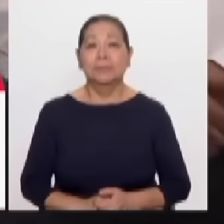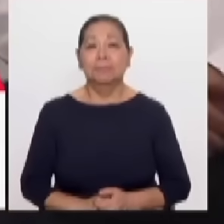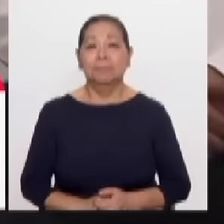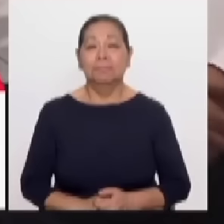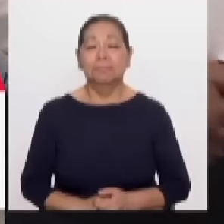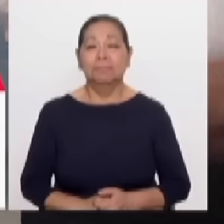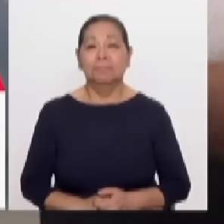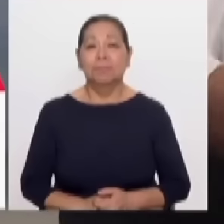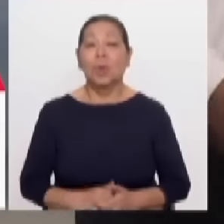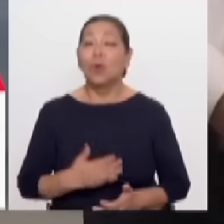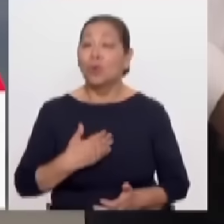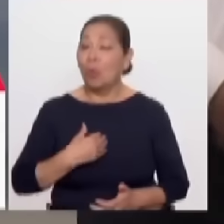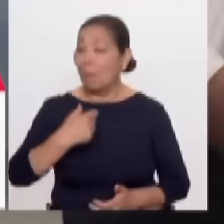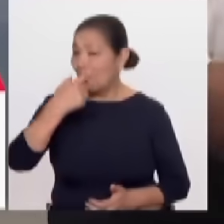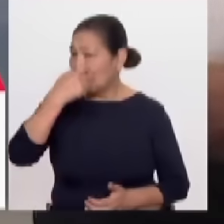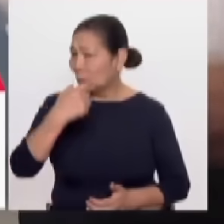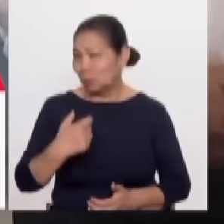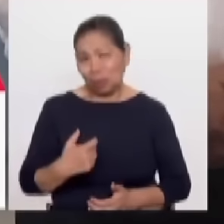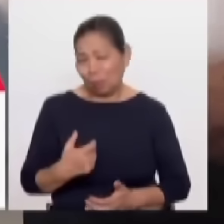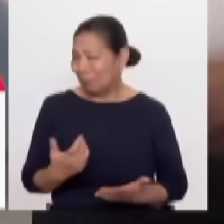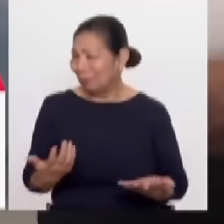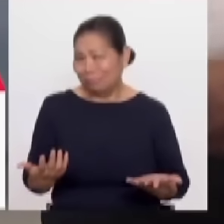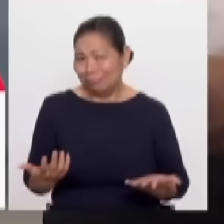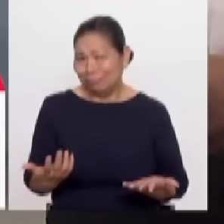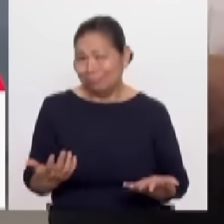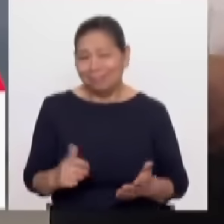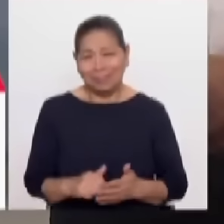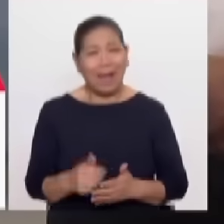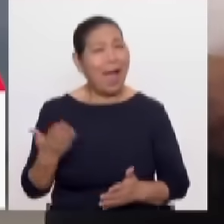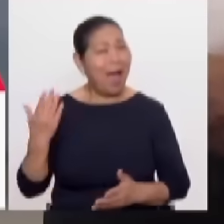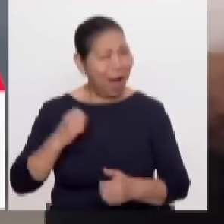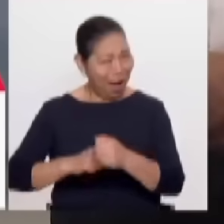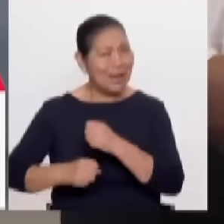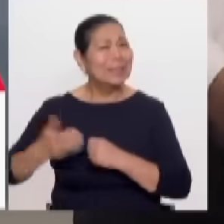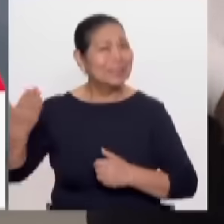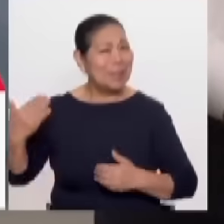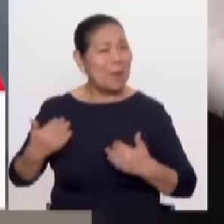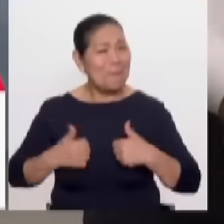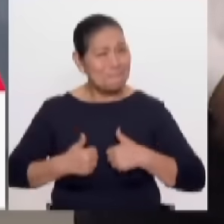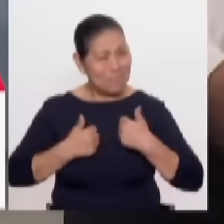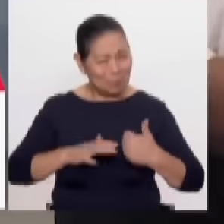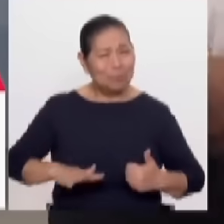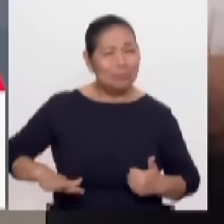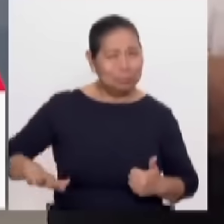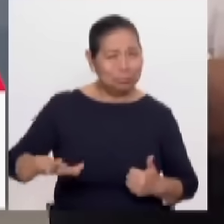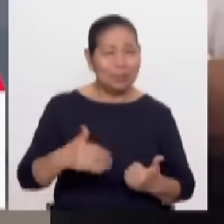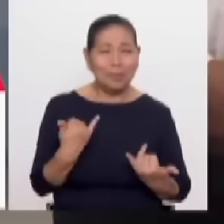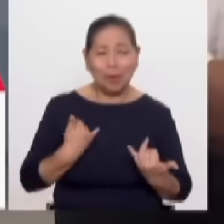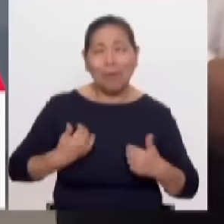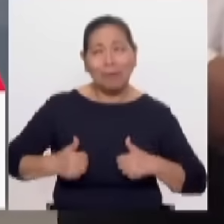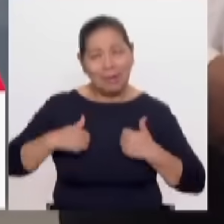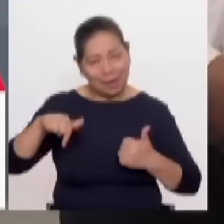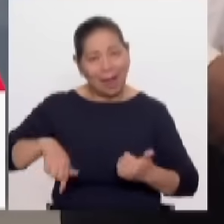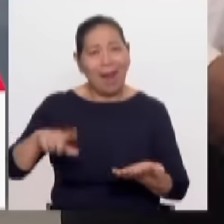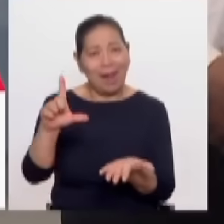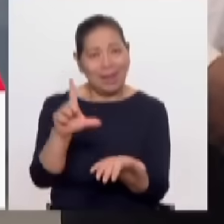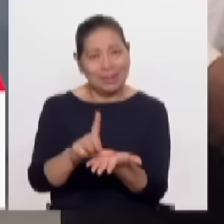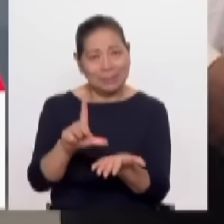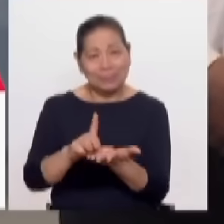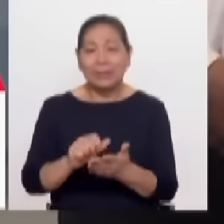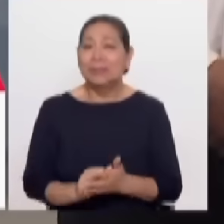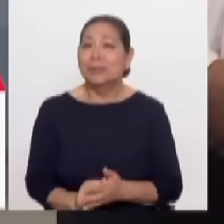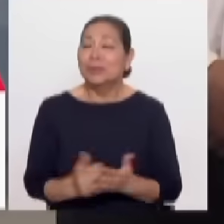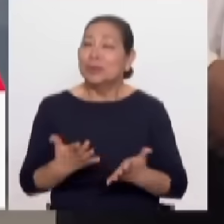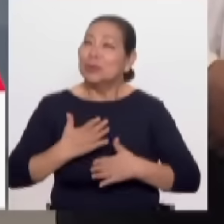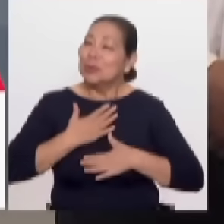como ciudadana que ya hace tantos años vive en esta capital,